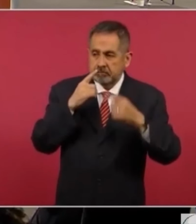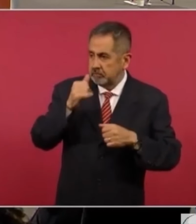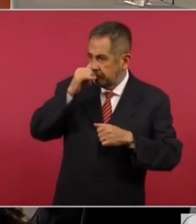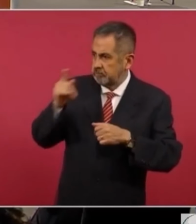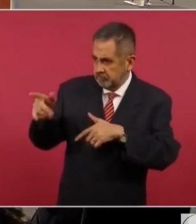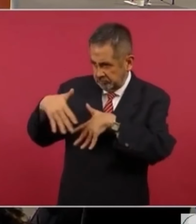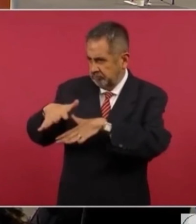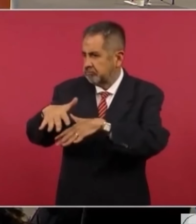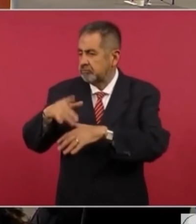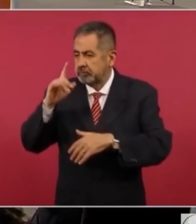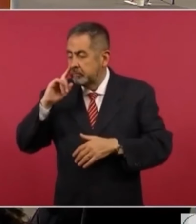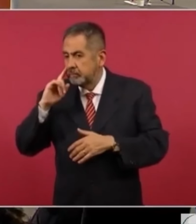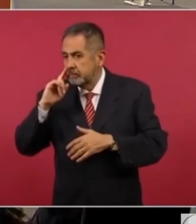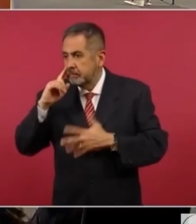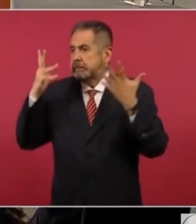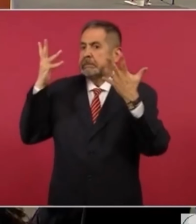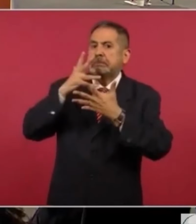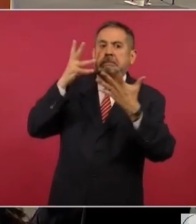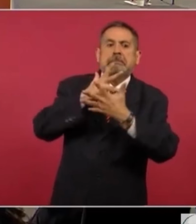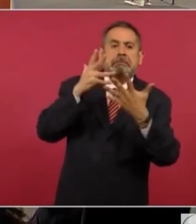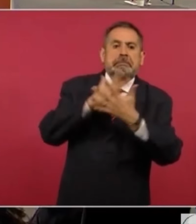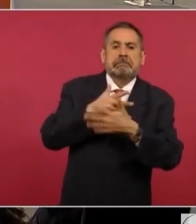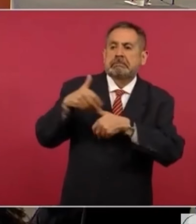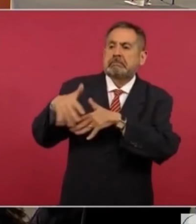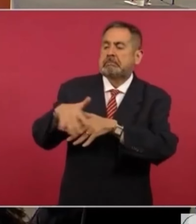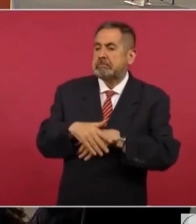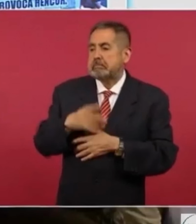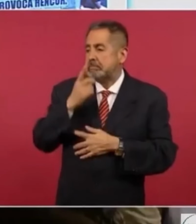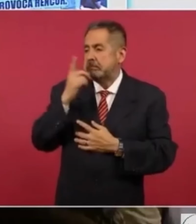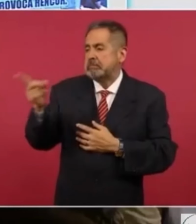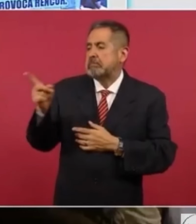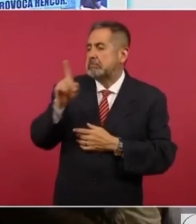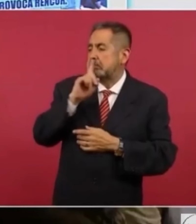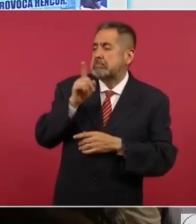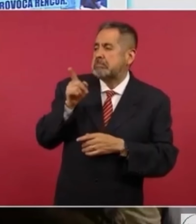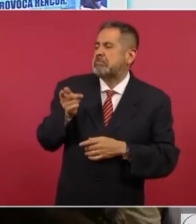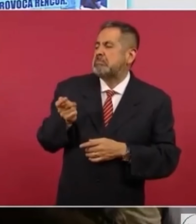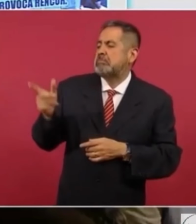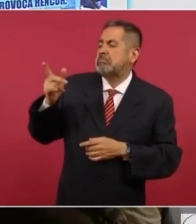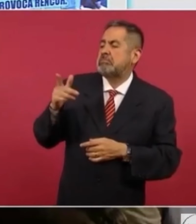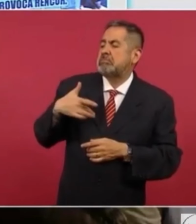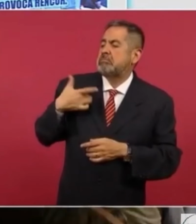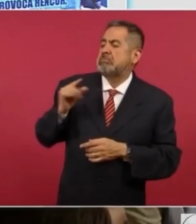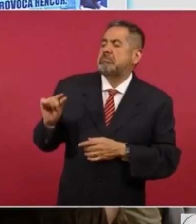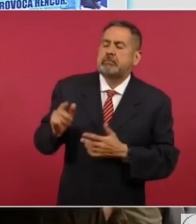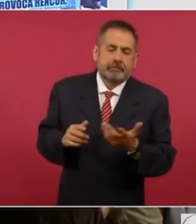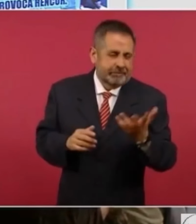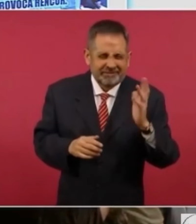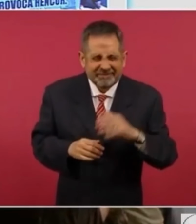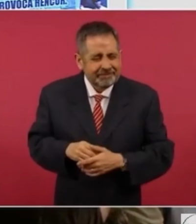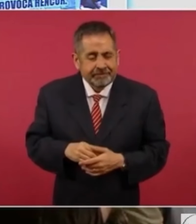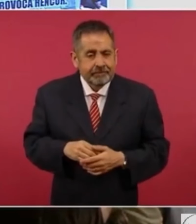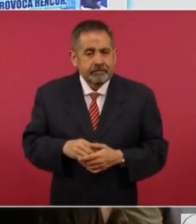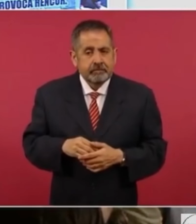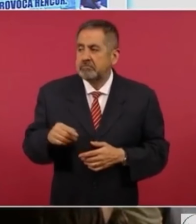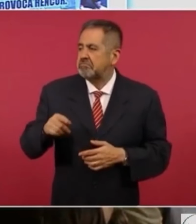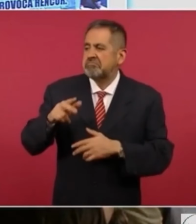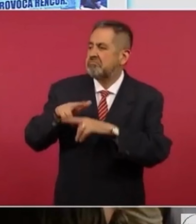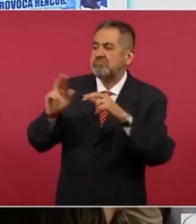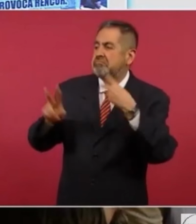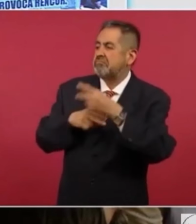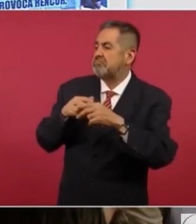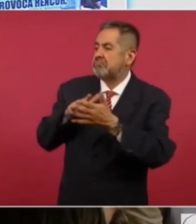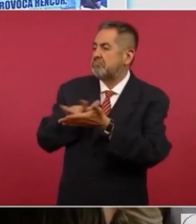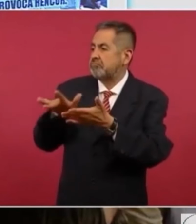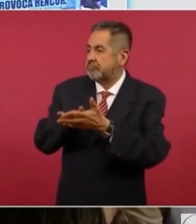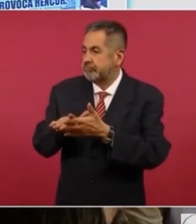propia marcha, pero cuando la convocó, le dijeron acomplejado. Luego dijeron que nadie iría a apoyarlo, pero cuando